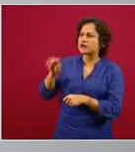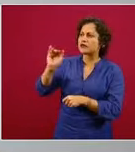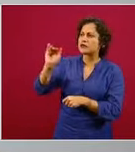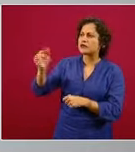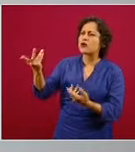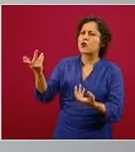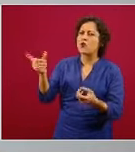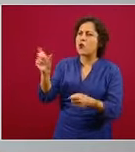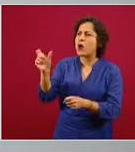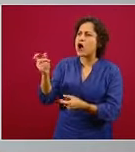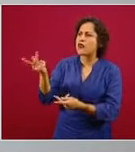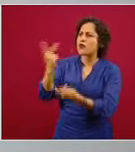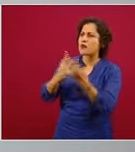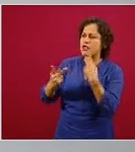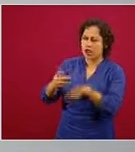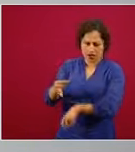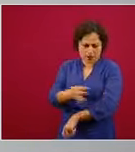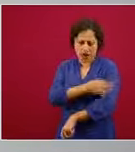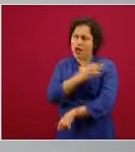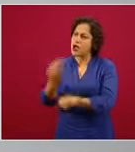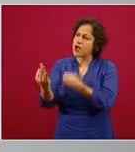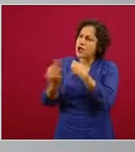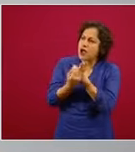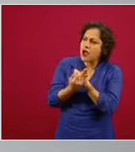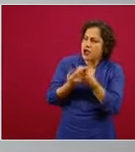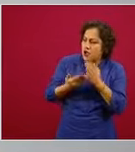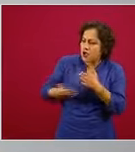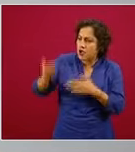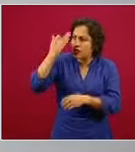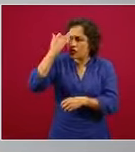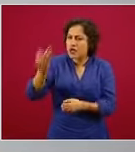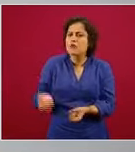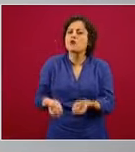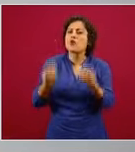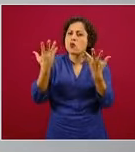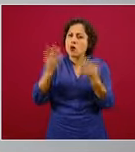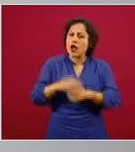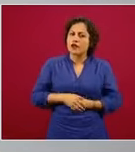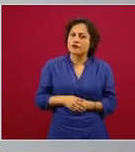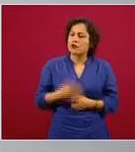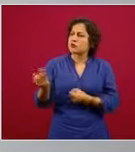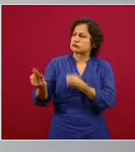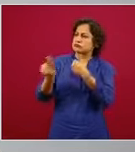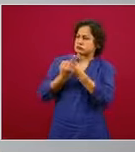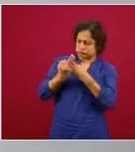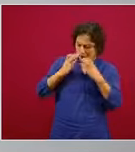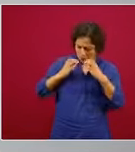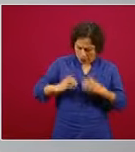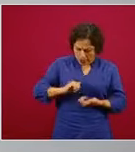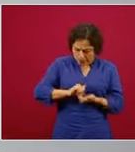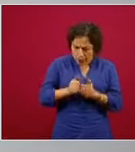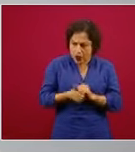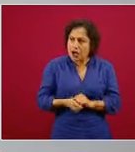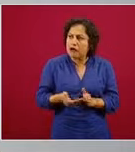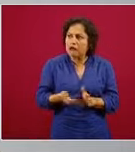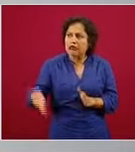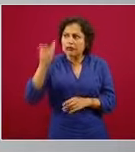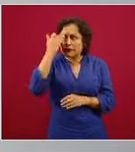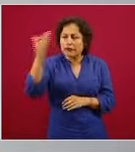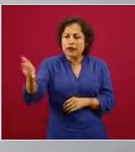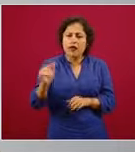vacuna? ¿Cuánto durará la protección? ¿Qué tipo de respuesta inmune se logrará, pasajera,